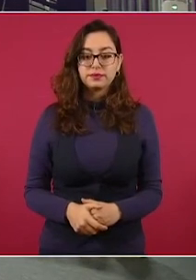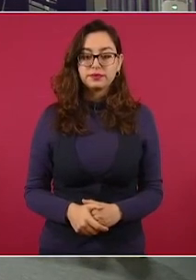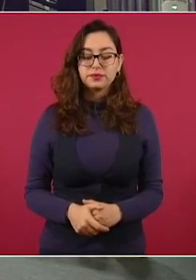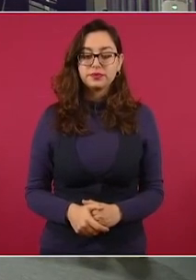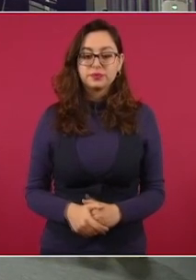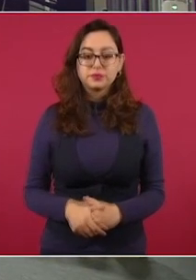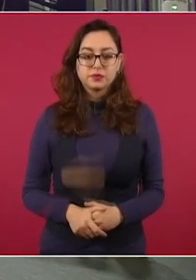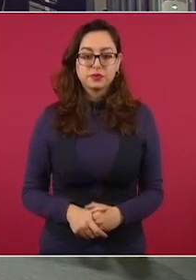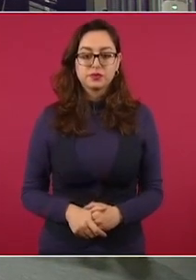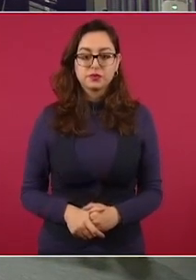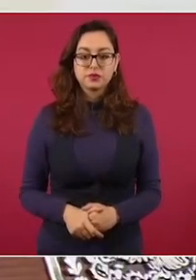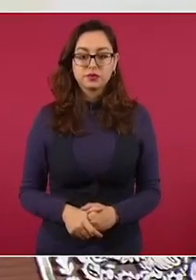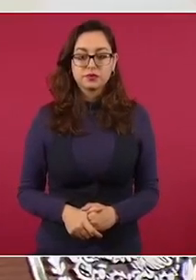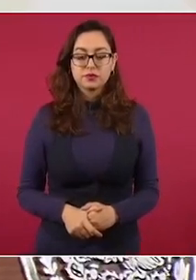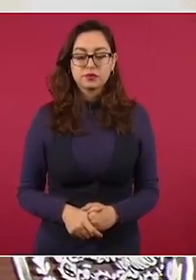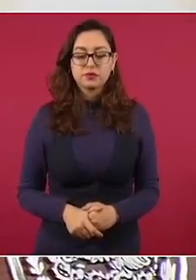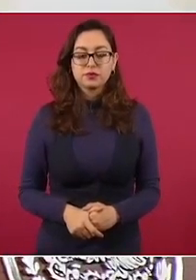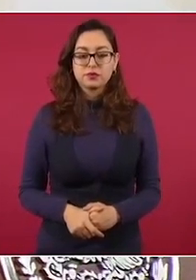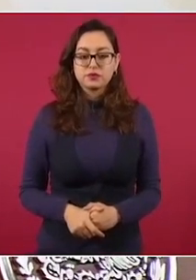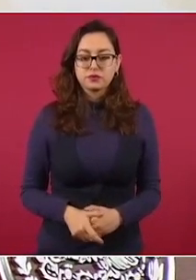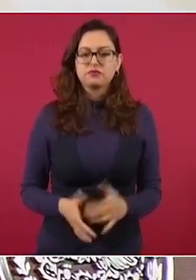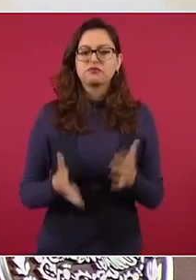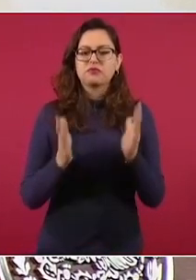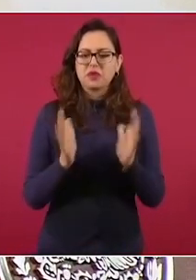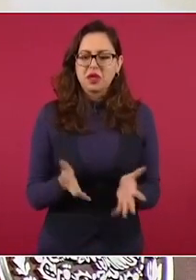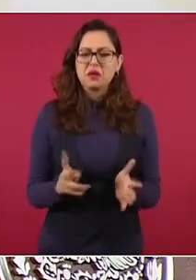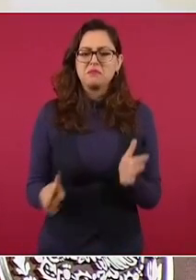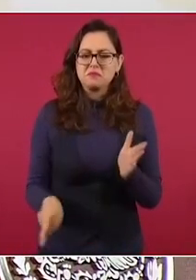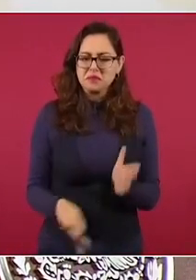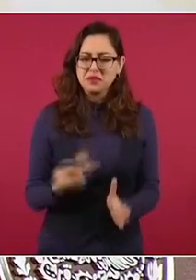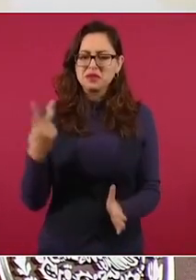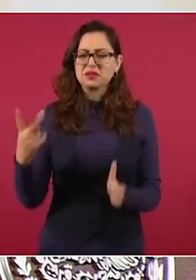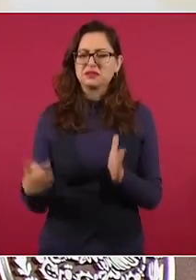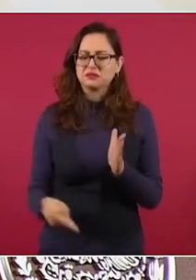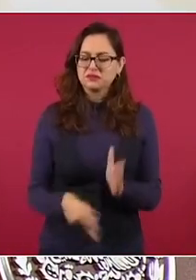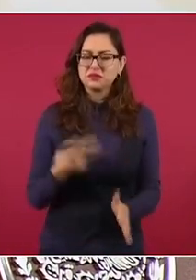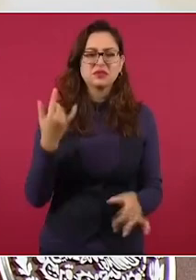se ha informado que ya van